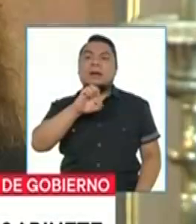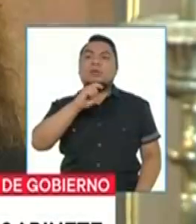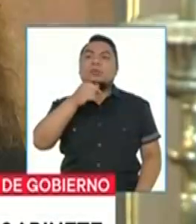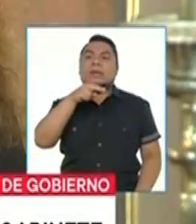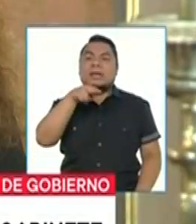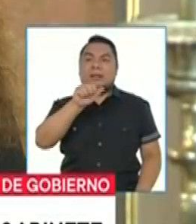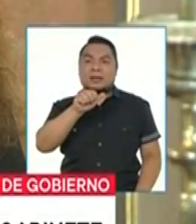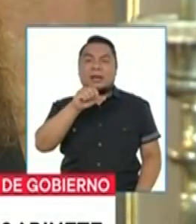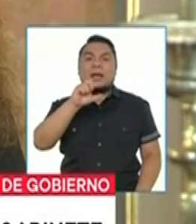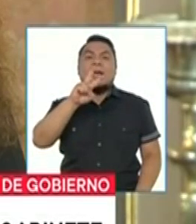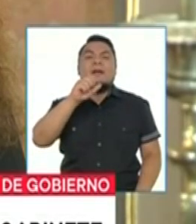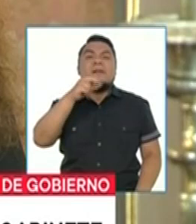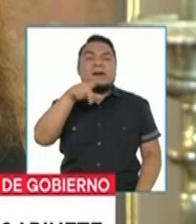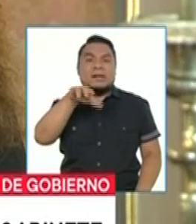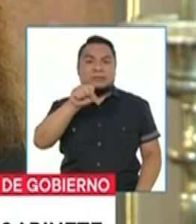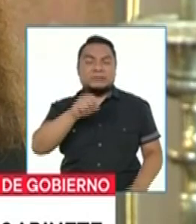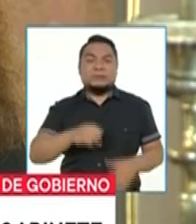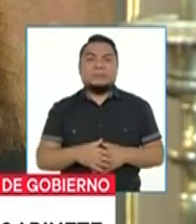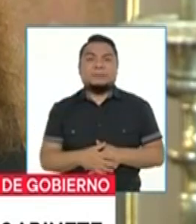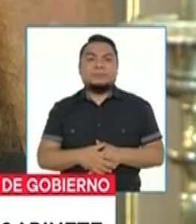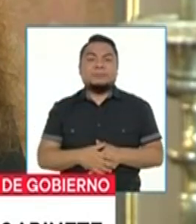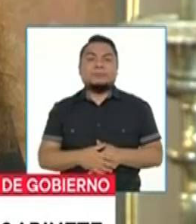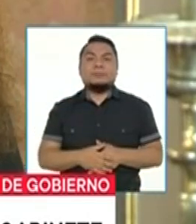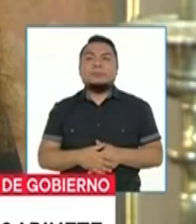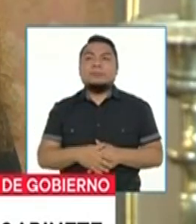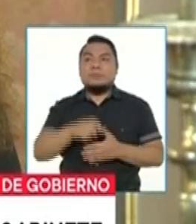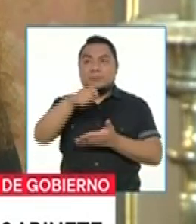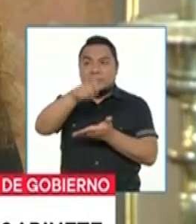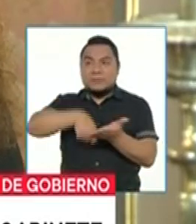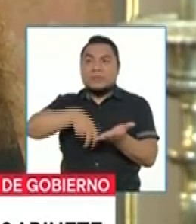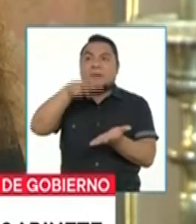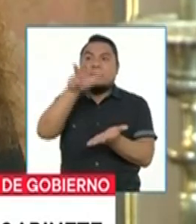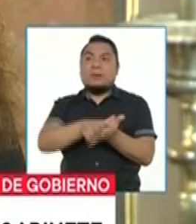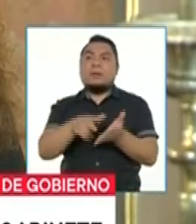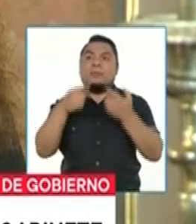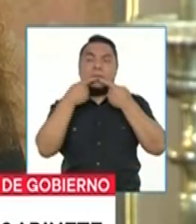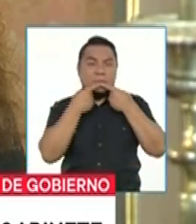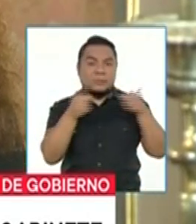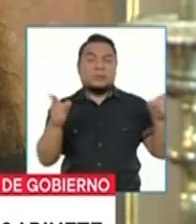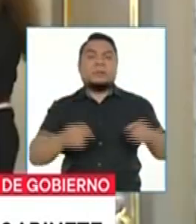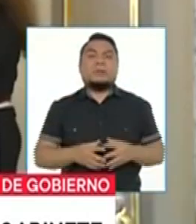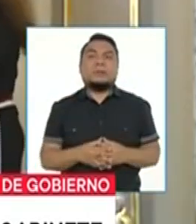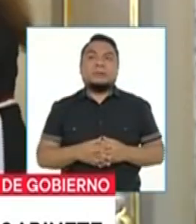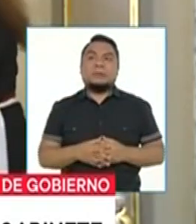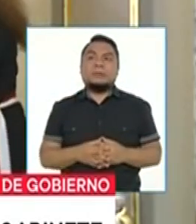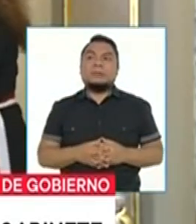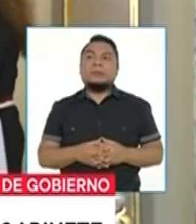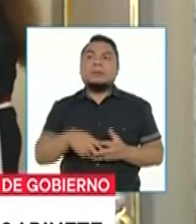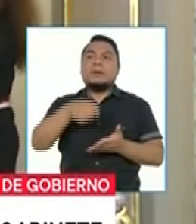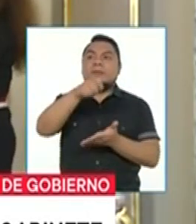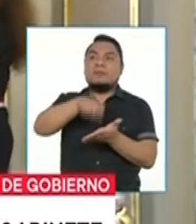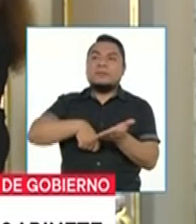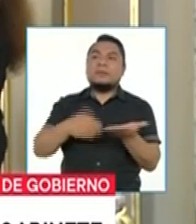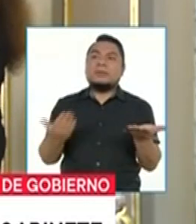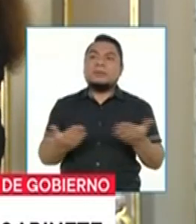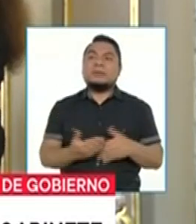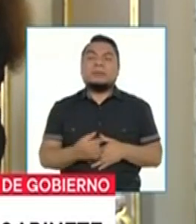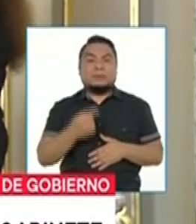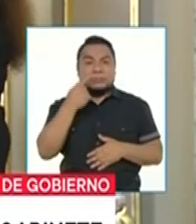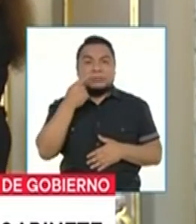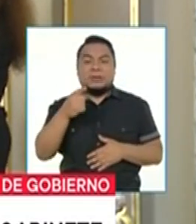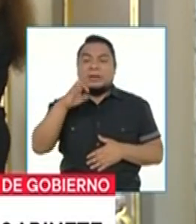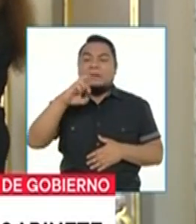buenas noches, bienvenida al programa. Encantada de estar contigo nuevamente, Jaime. Y bueno, bastante satisfecha después